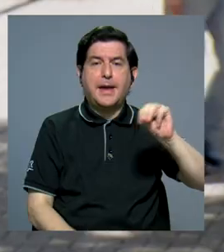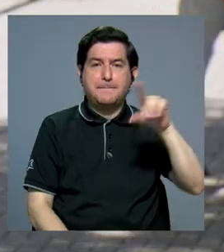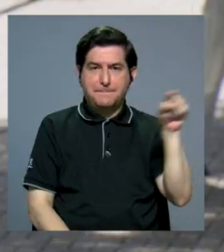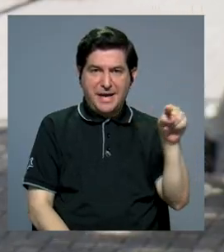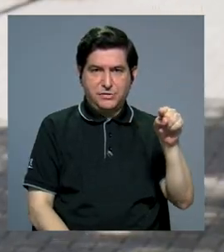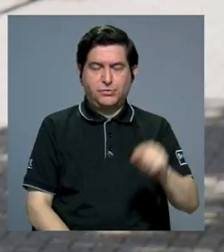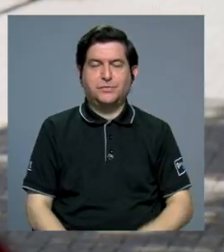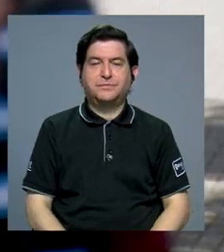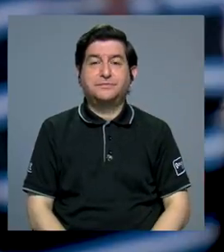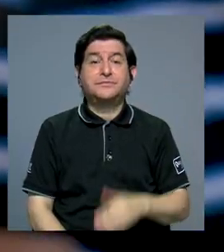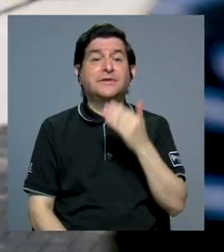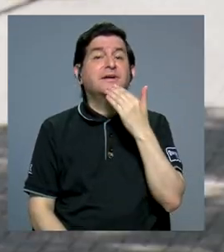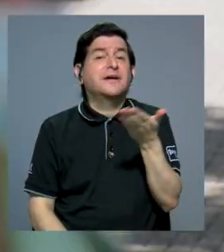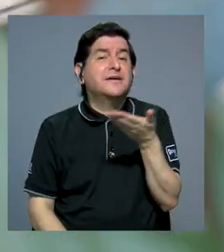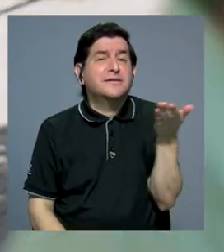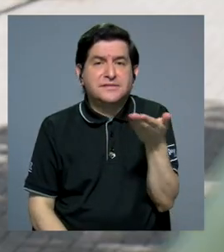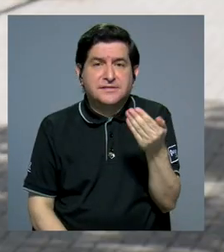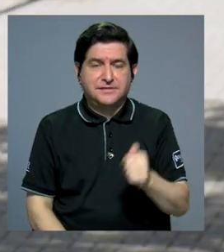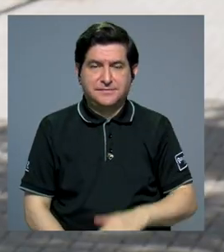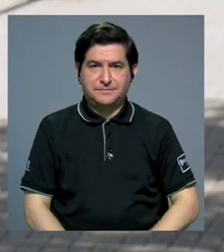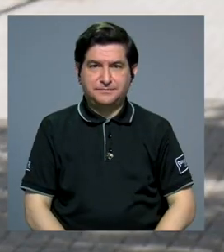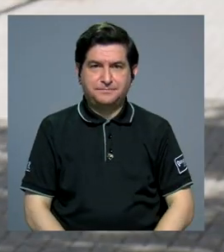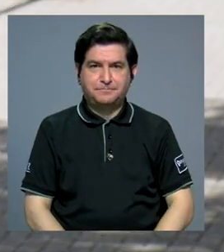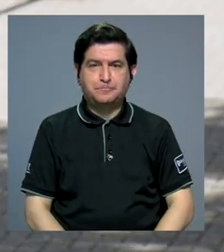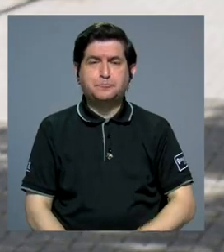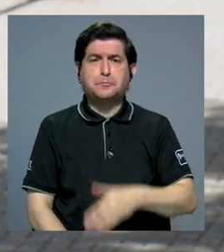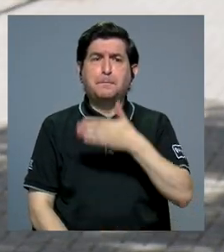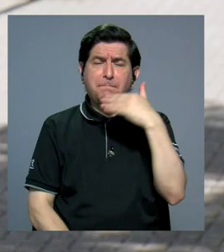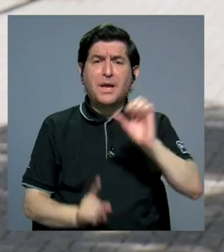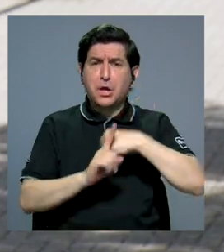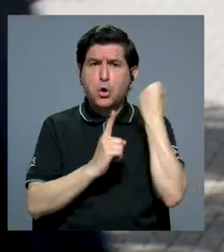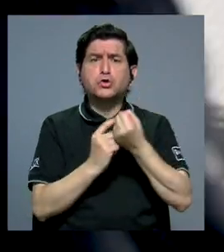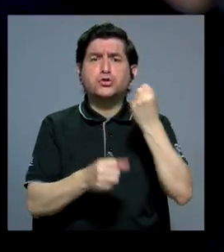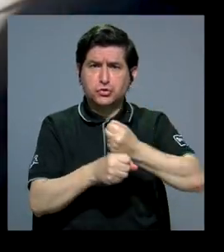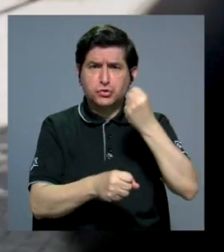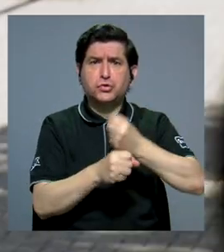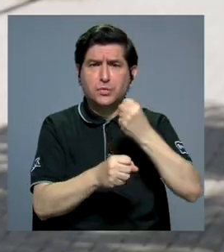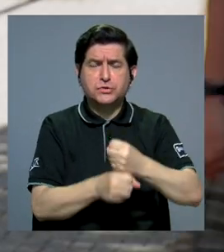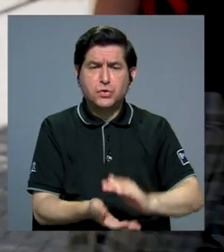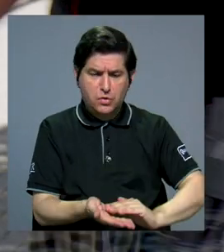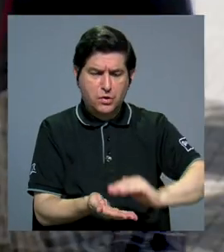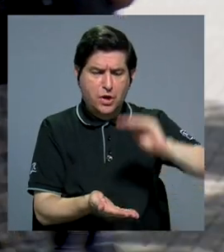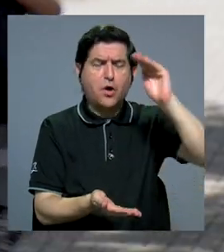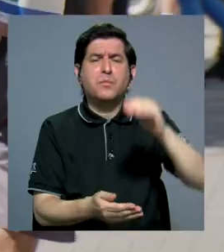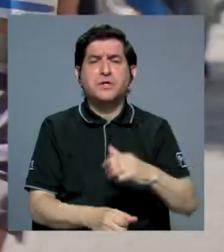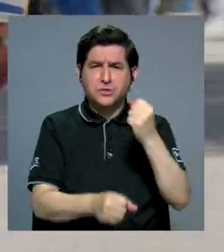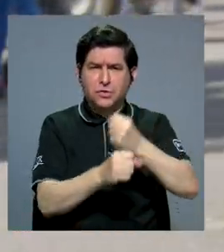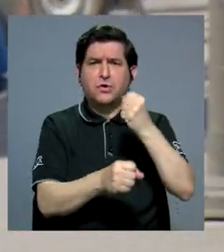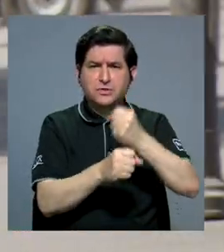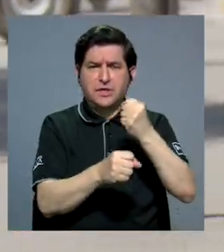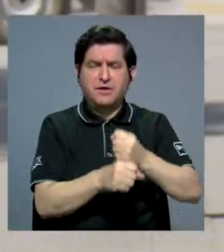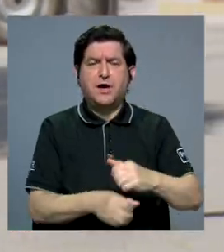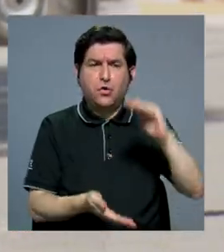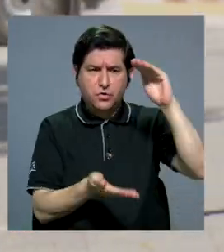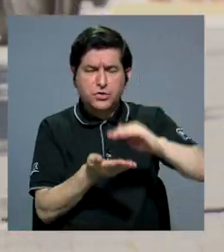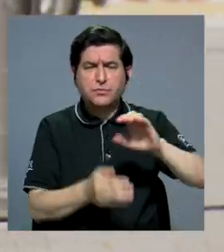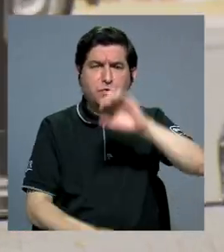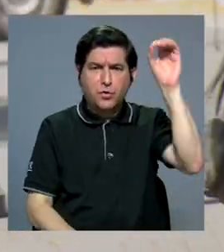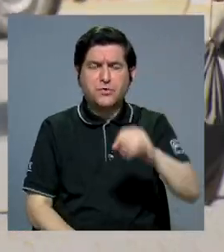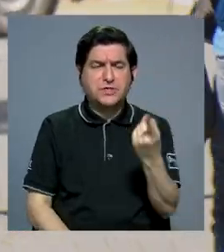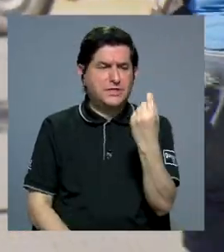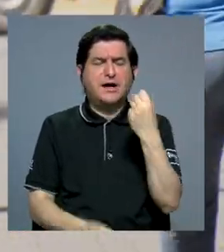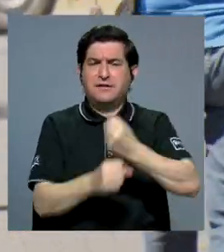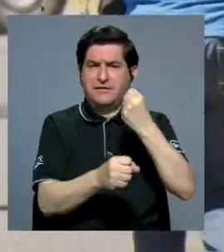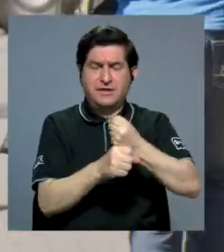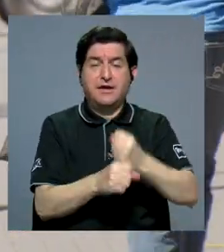marzo, gracias a una mejora en las condiciones de empleo. Aumentó la tasa de ocupación, disminuyó la tasa de